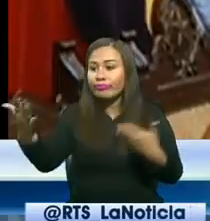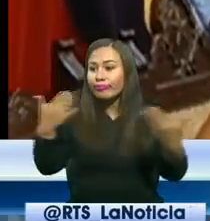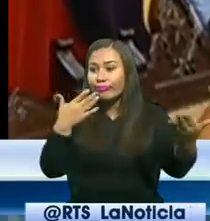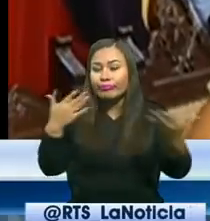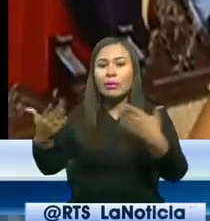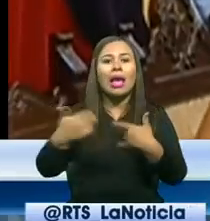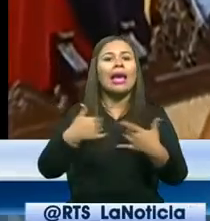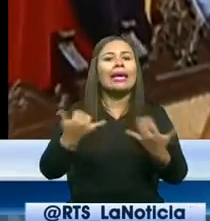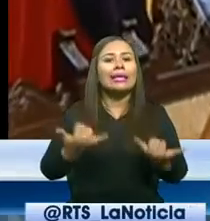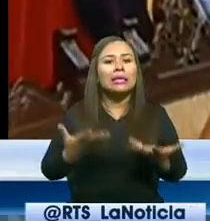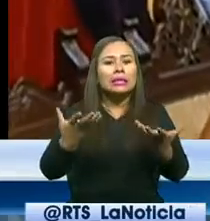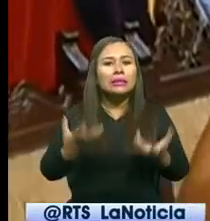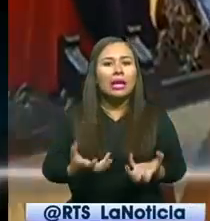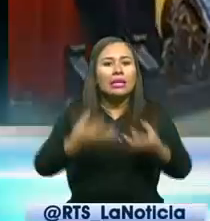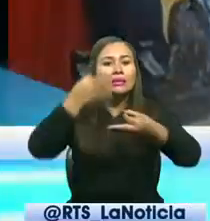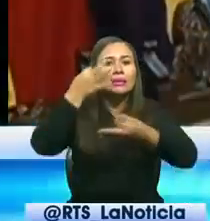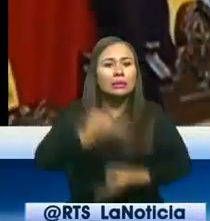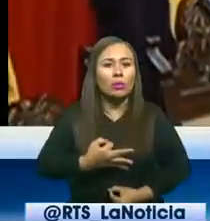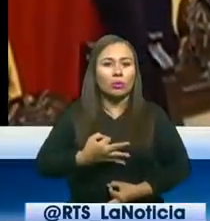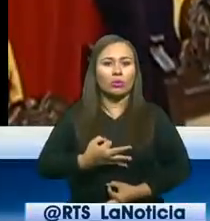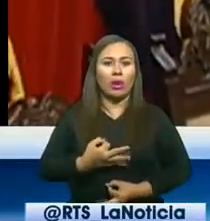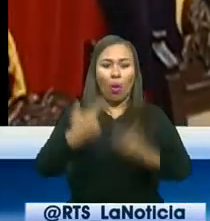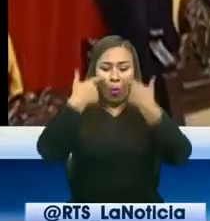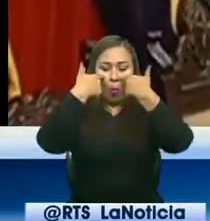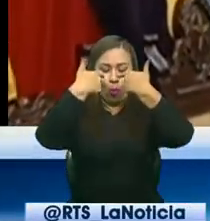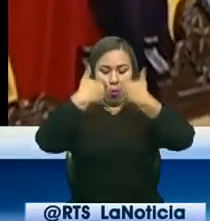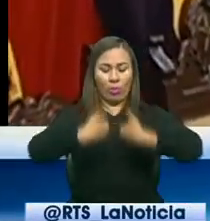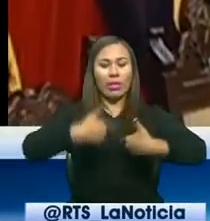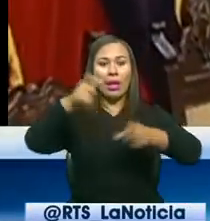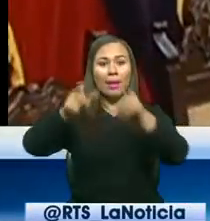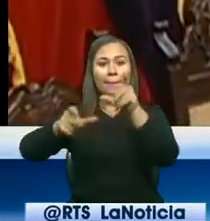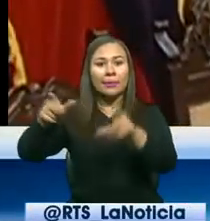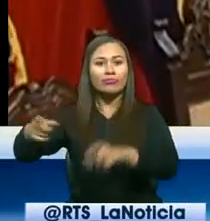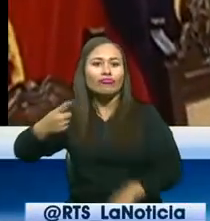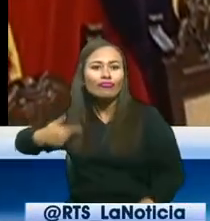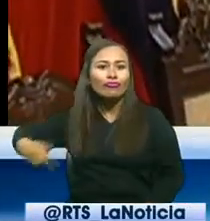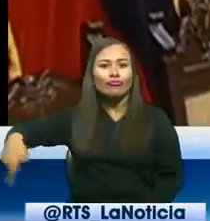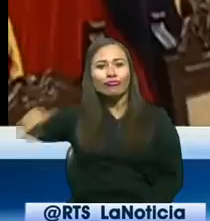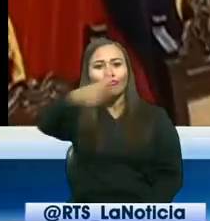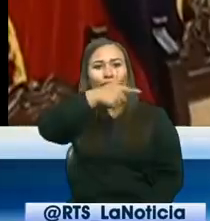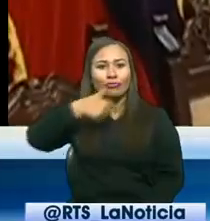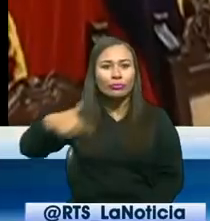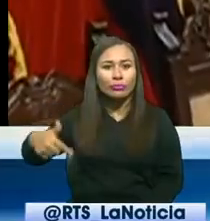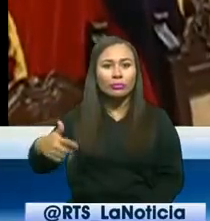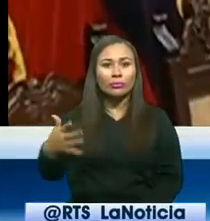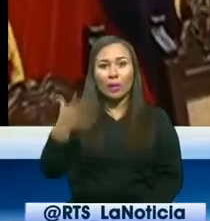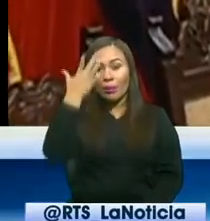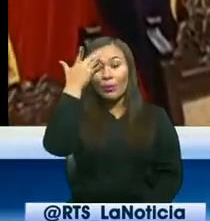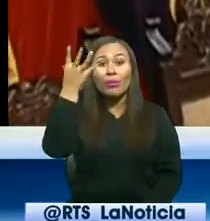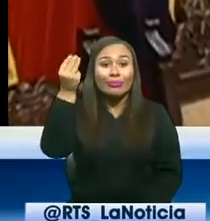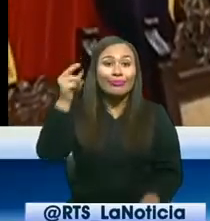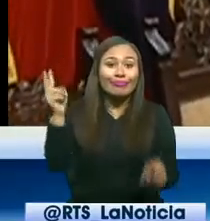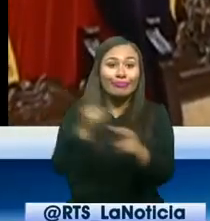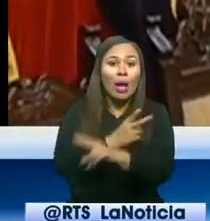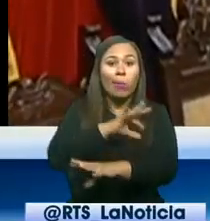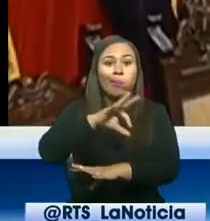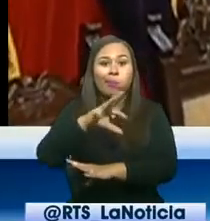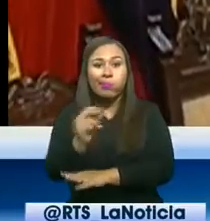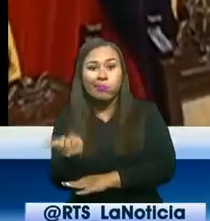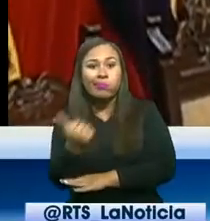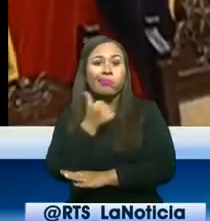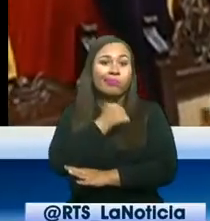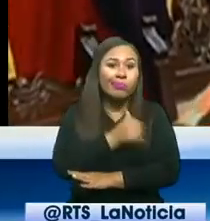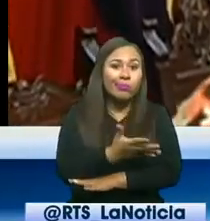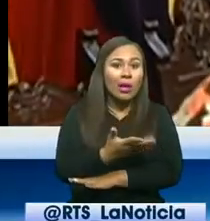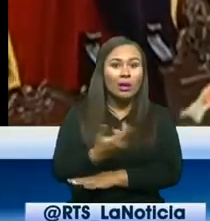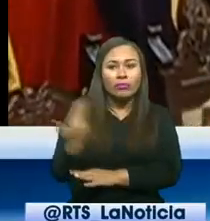es por la seguridad de la ciudadanía, y esto tiene que ser regulado general, porque el robo o el atraco o el sicariato